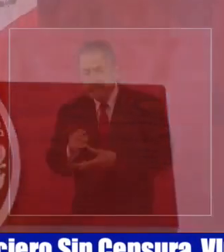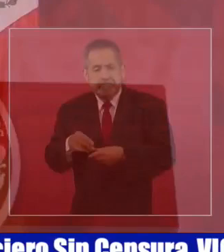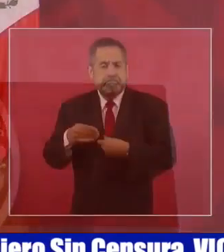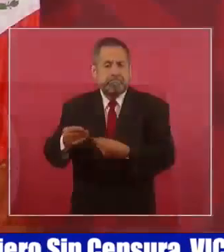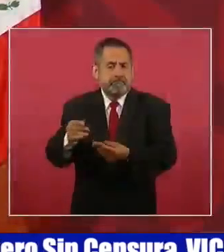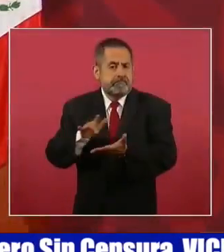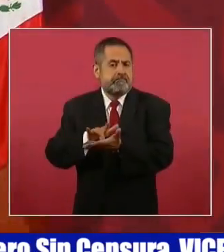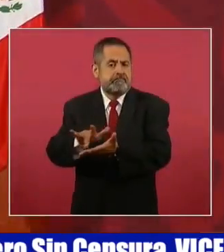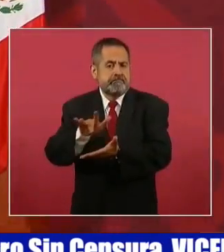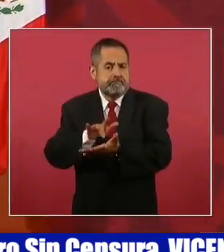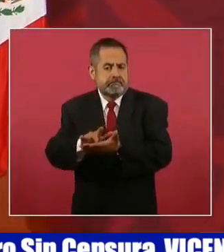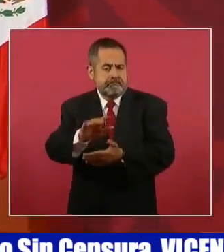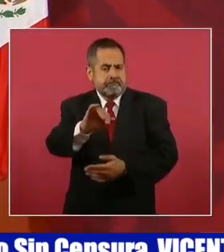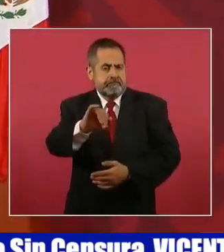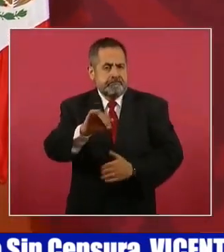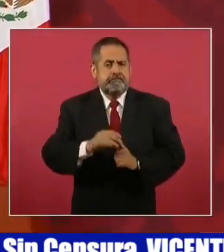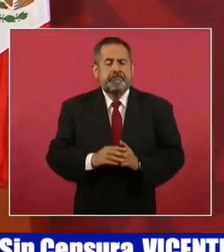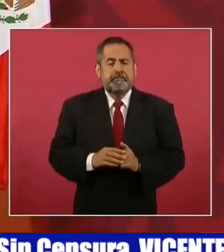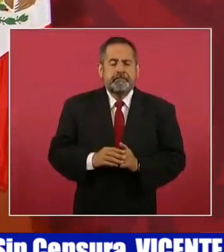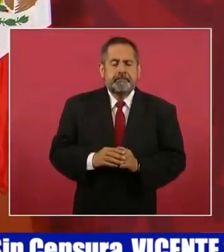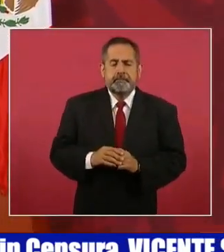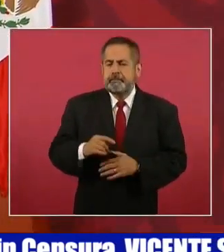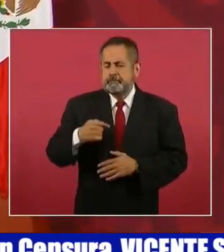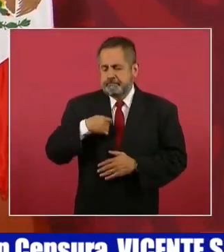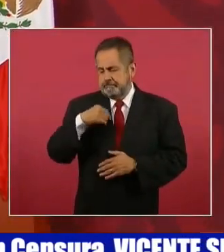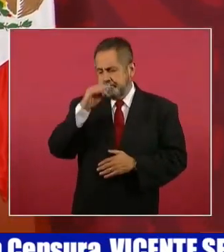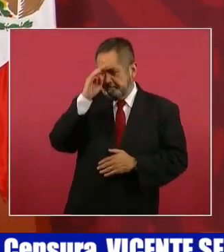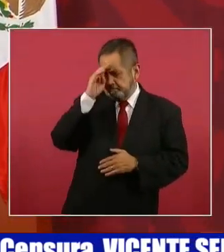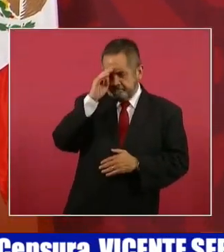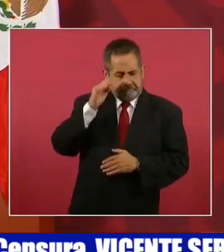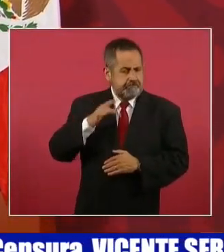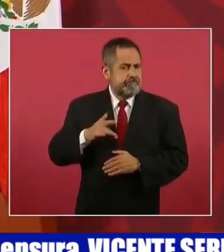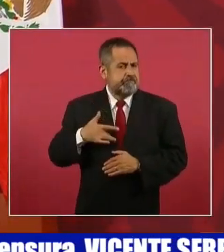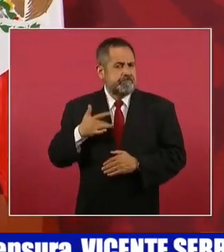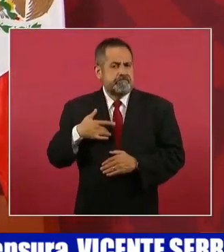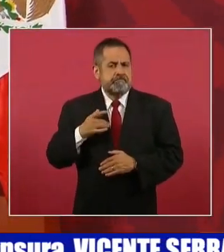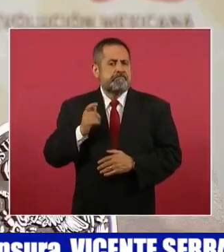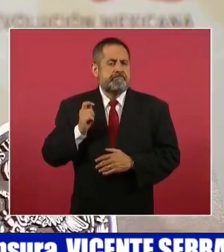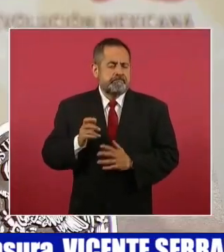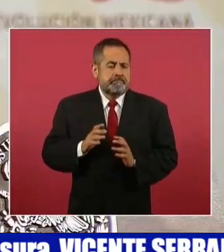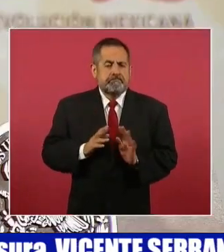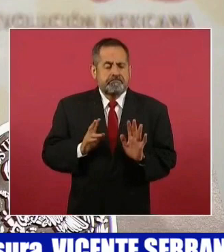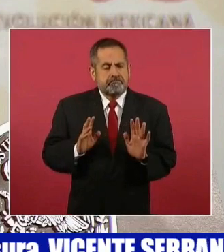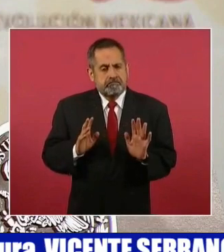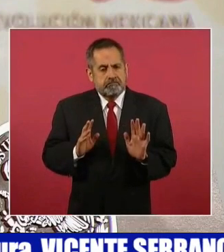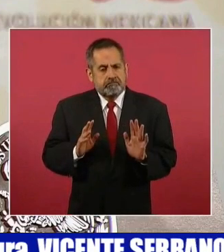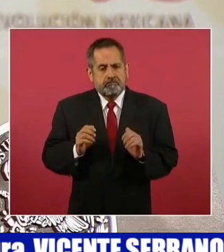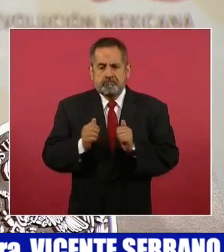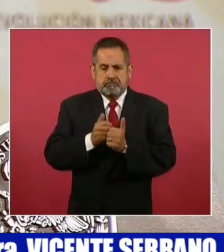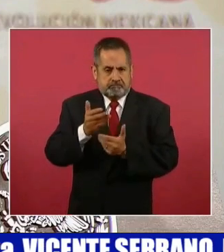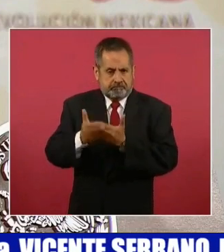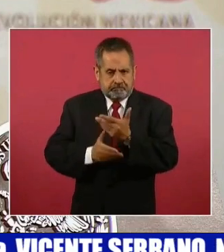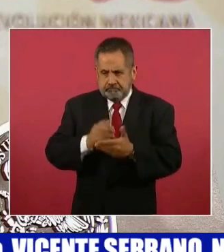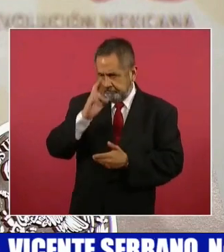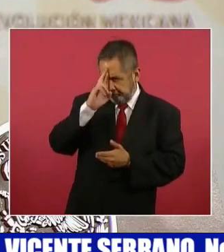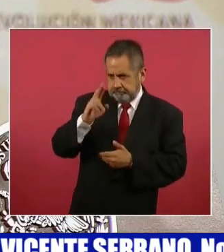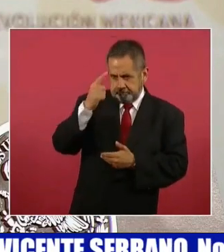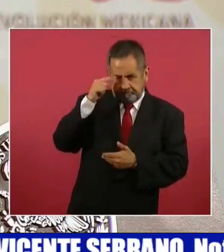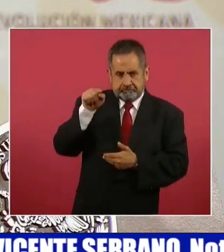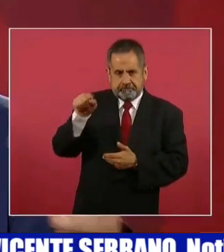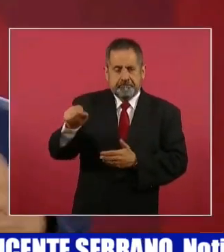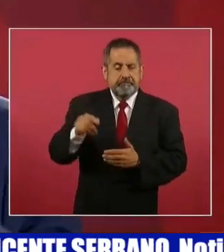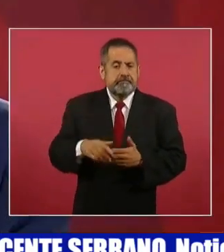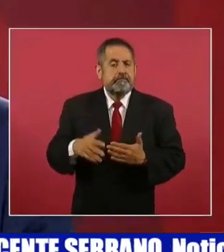Le dieron en tiempos de Peña Nieto a Sánchez Cordero y a su esposo esas concesiones, pero ellos tienen plantaciones de